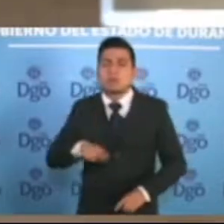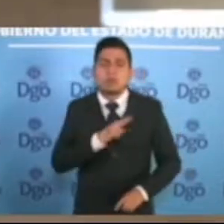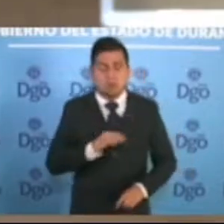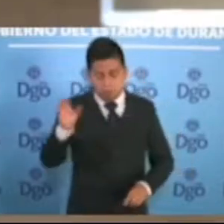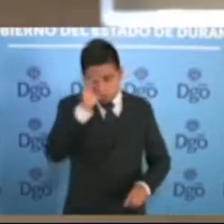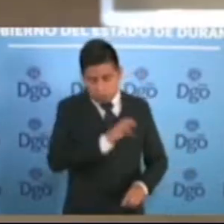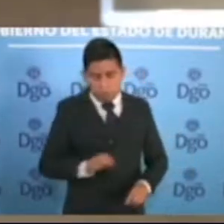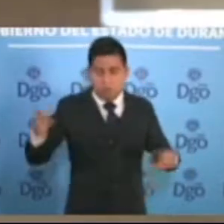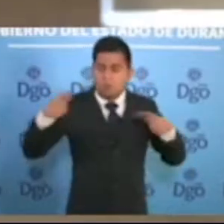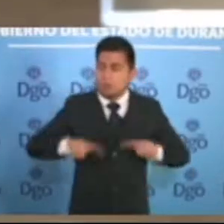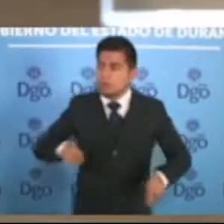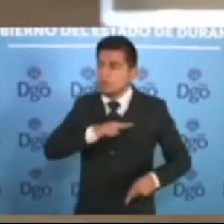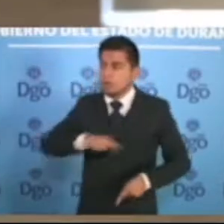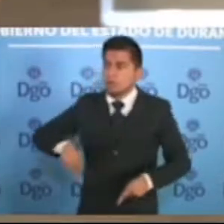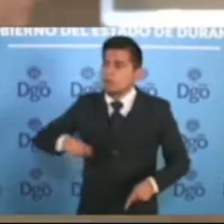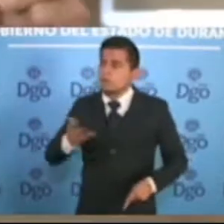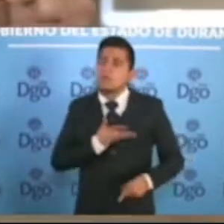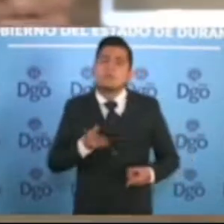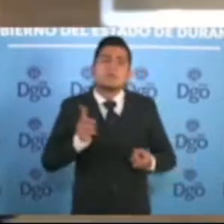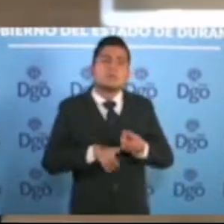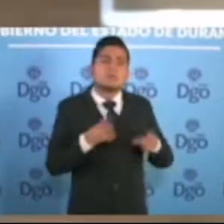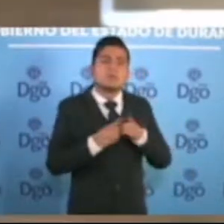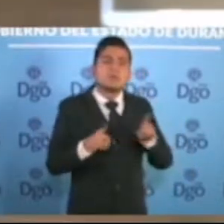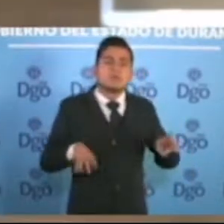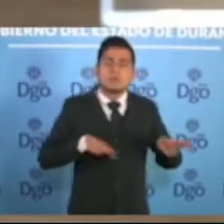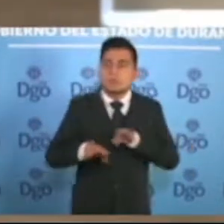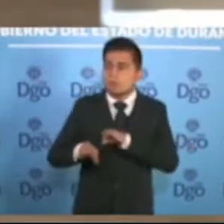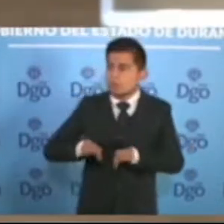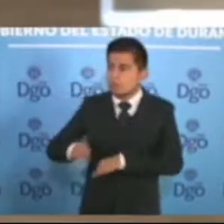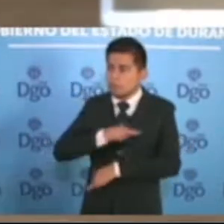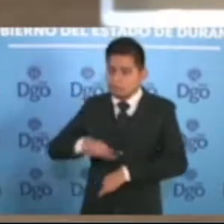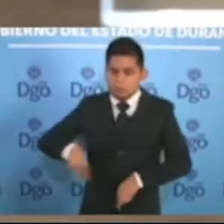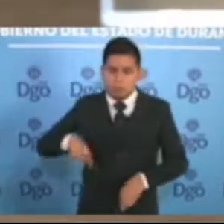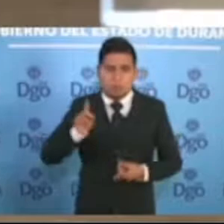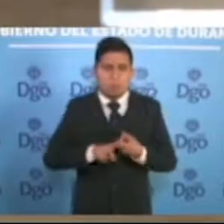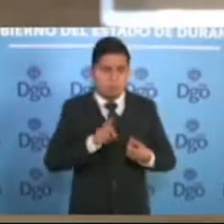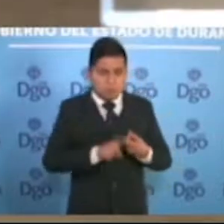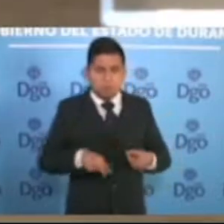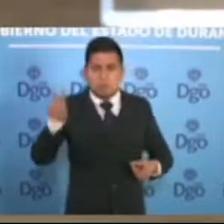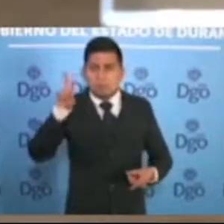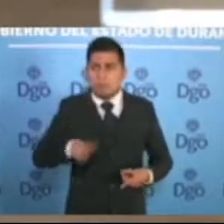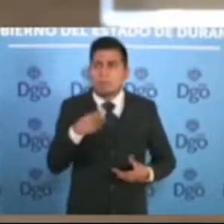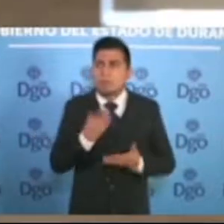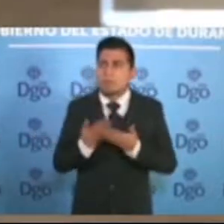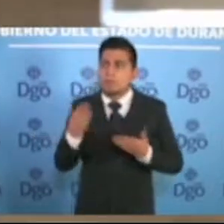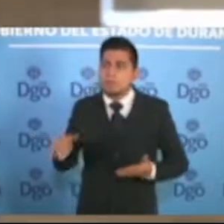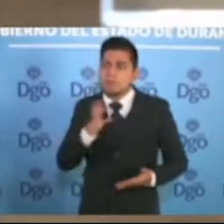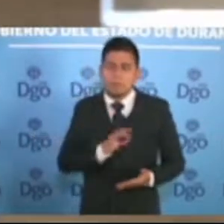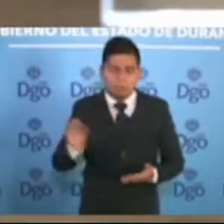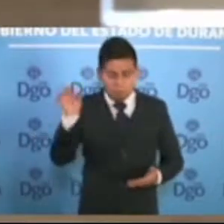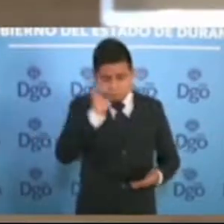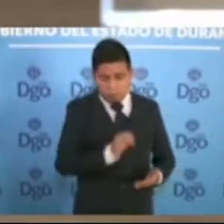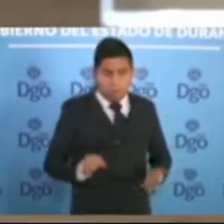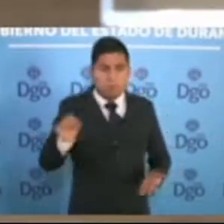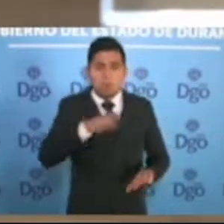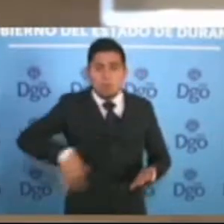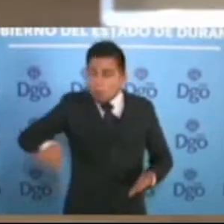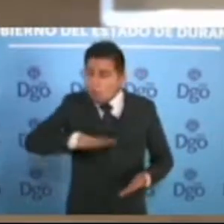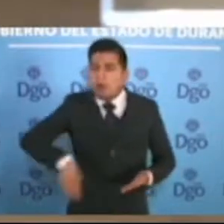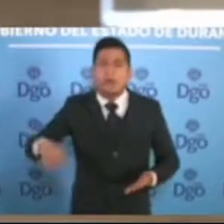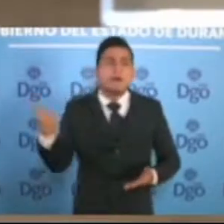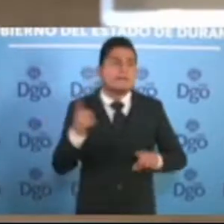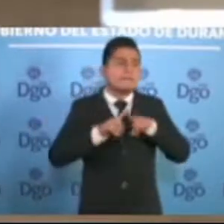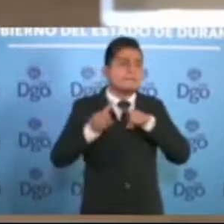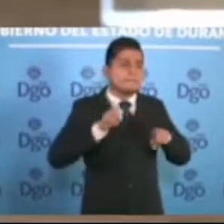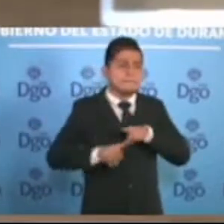científicos, a los que generan empleos, a los que realmente buscan que a través de